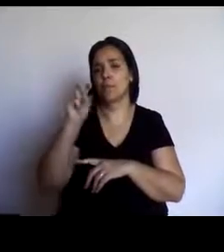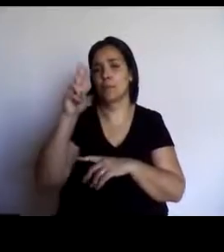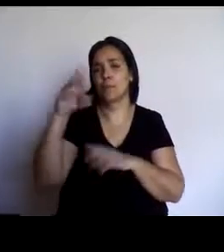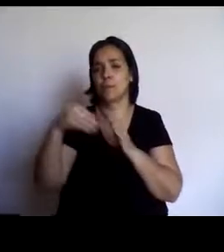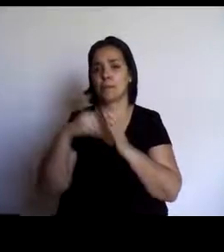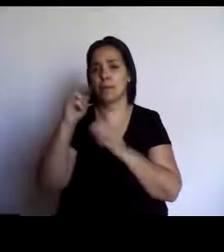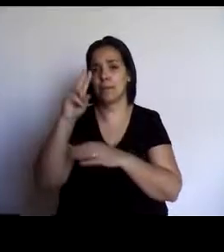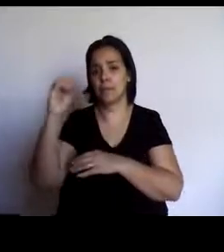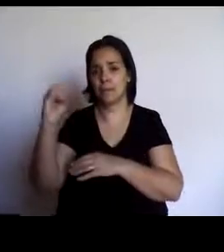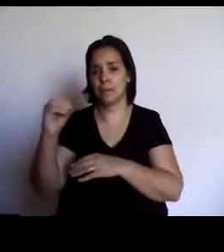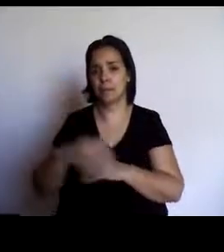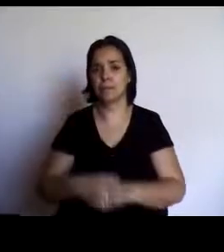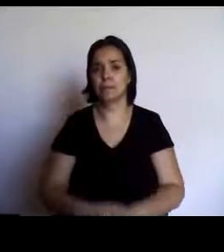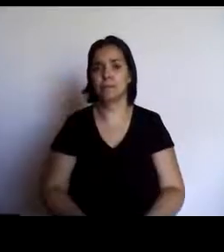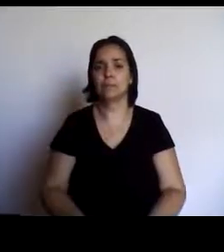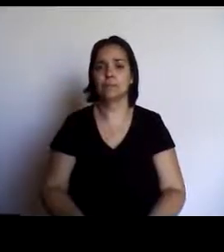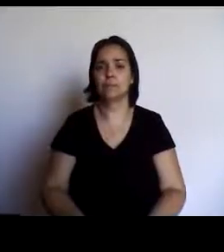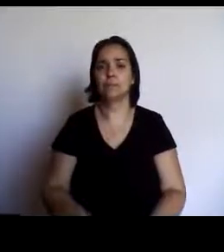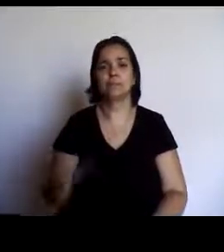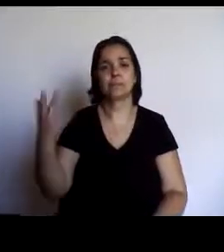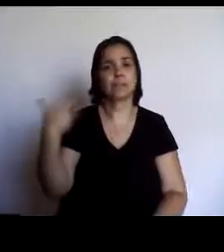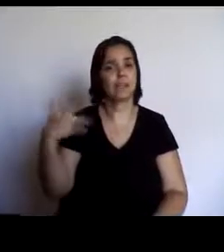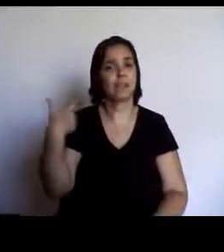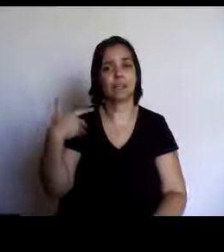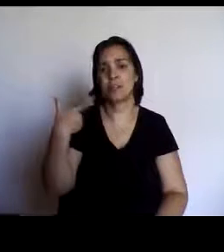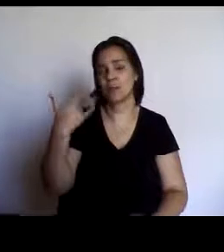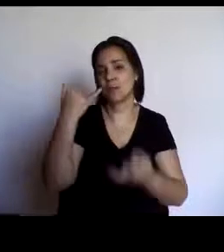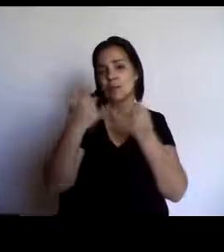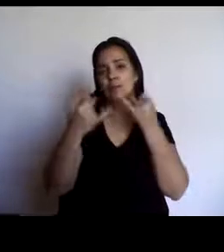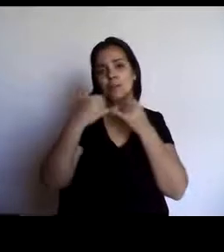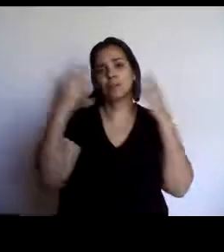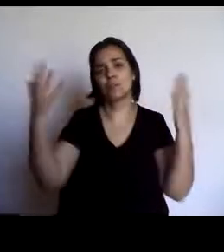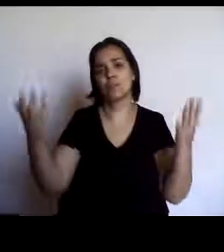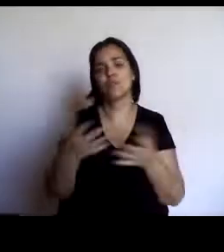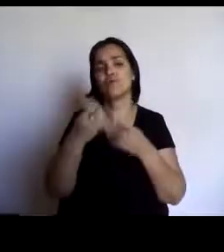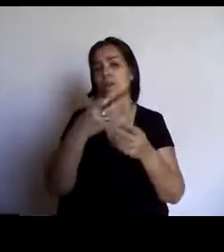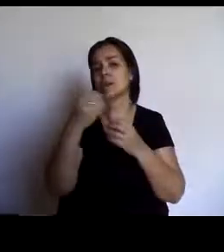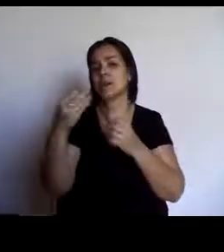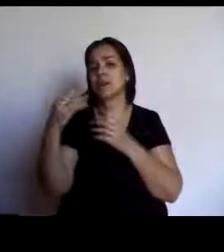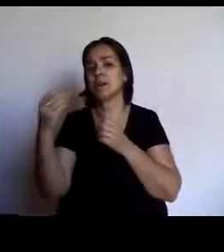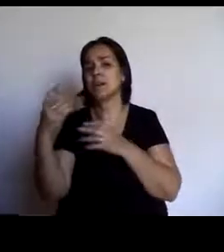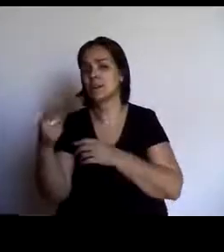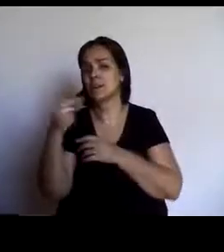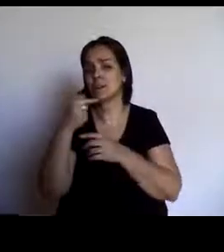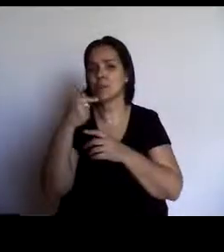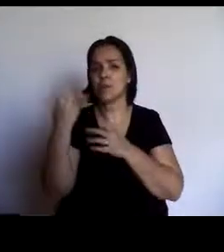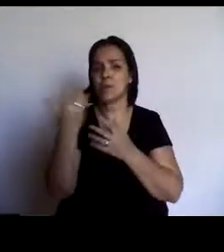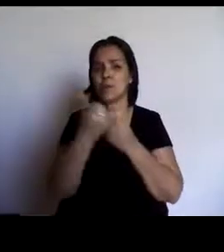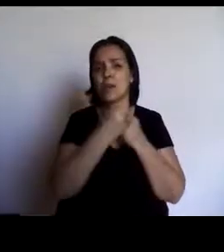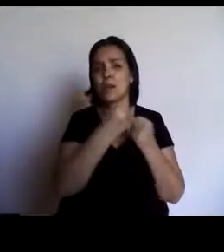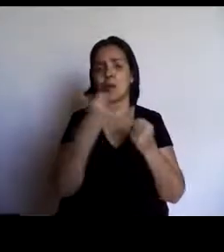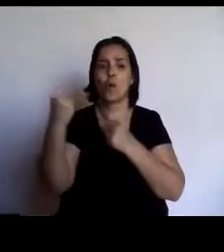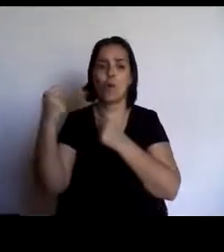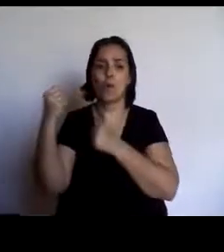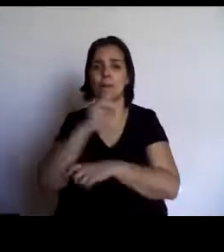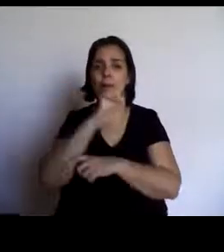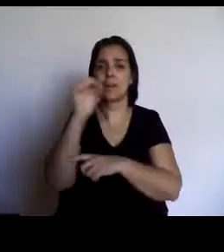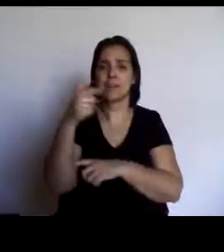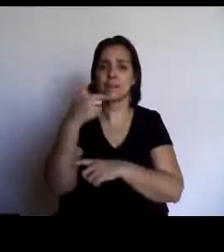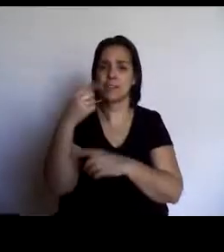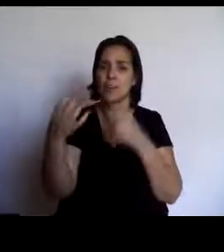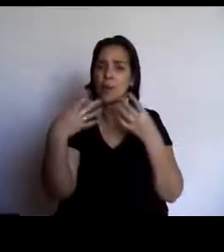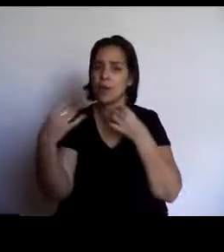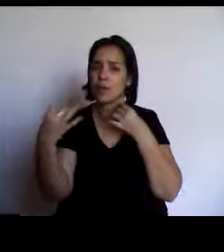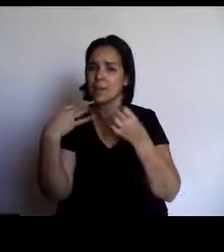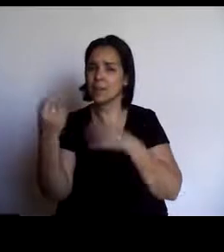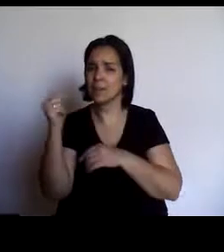de 2020. Y por último, para incrementar la difusión de la información, tanto la emanada de las instituciones europeas como de las actividades y proyectos